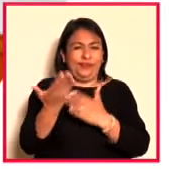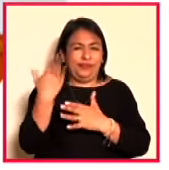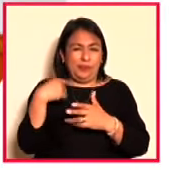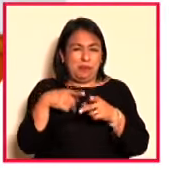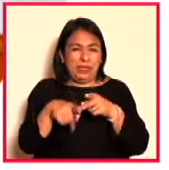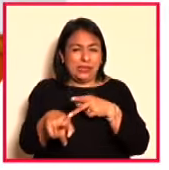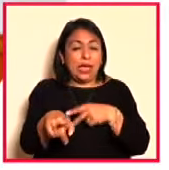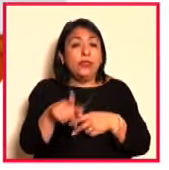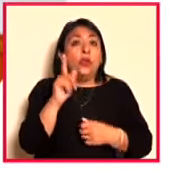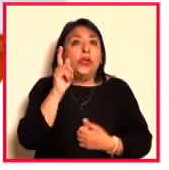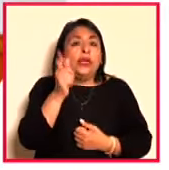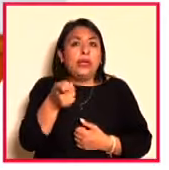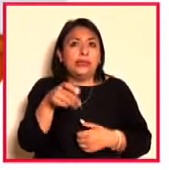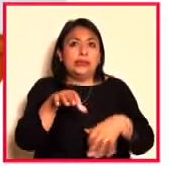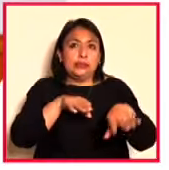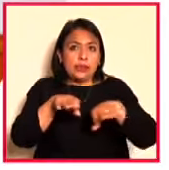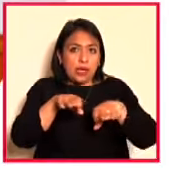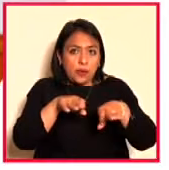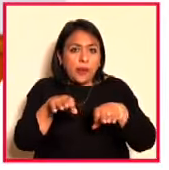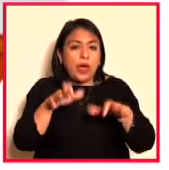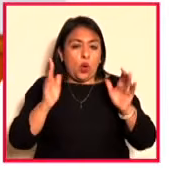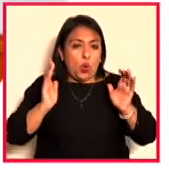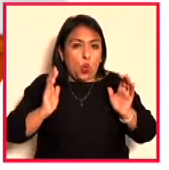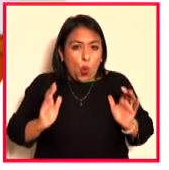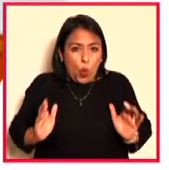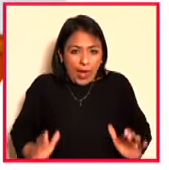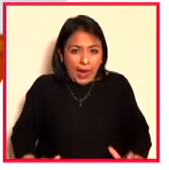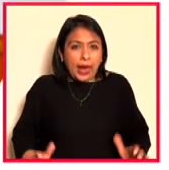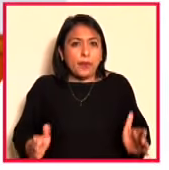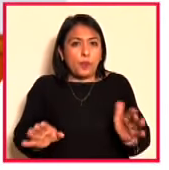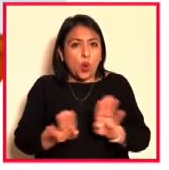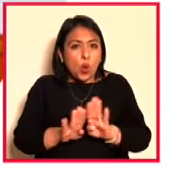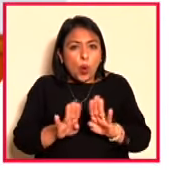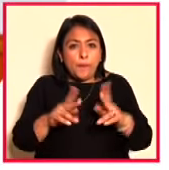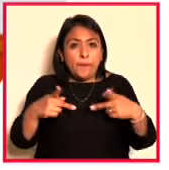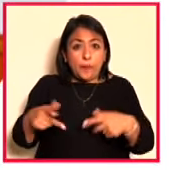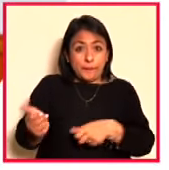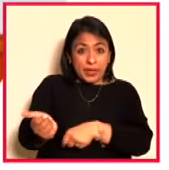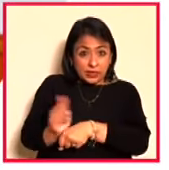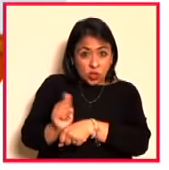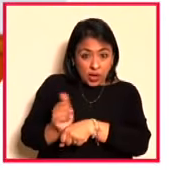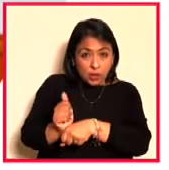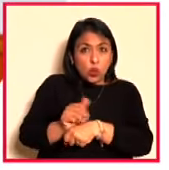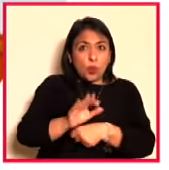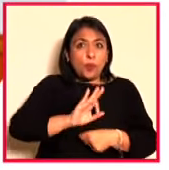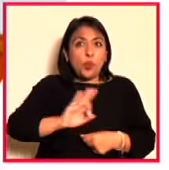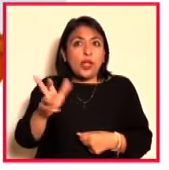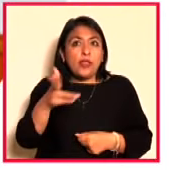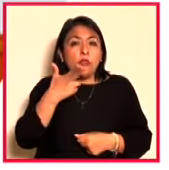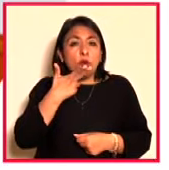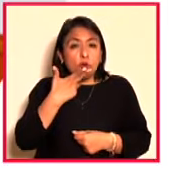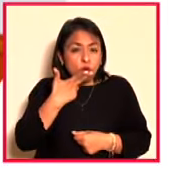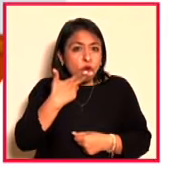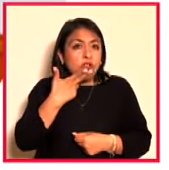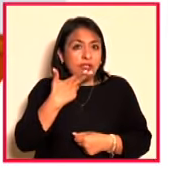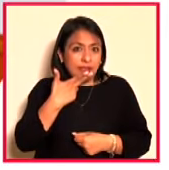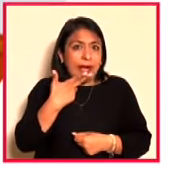sea, el trabajo físico, cómo un actor puede utilizar